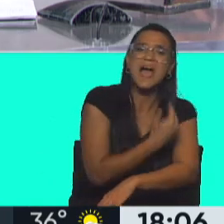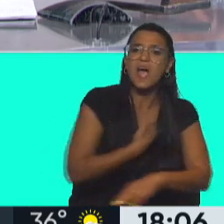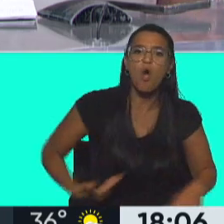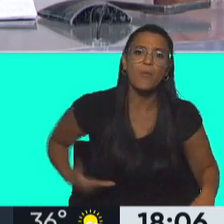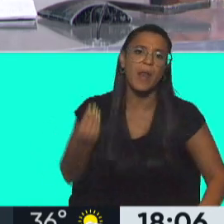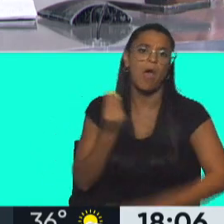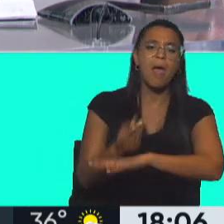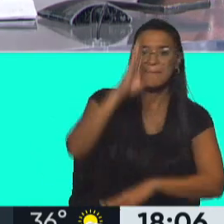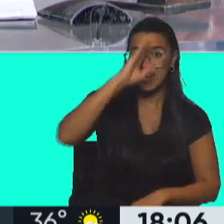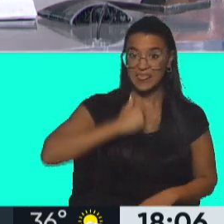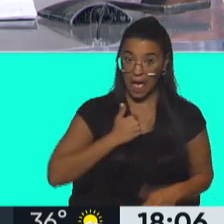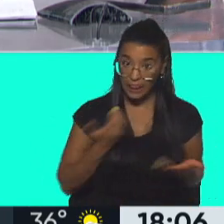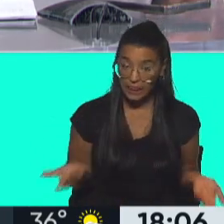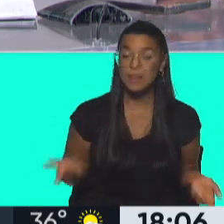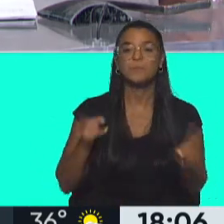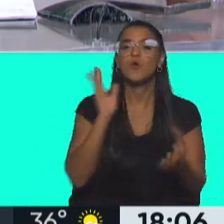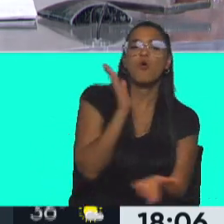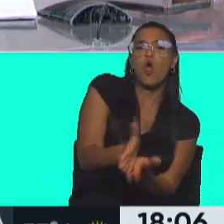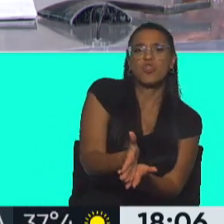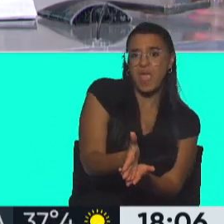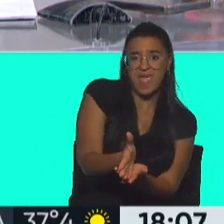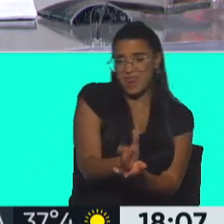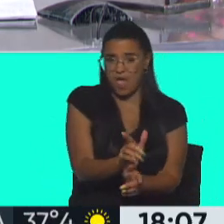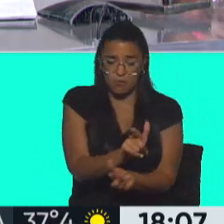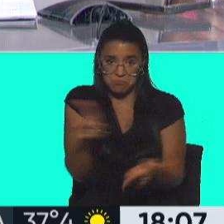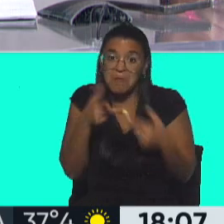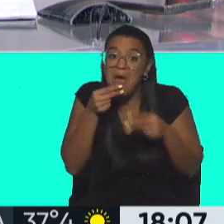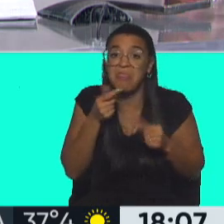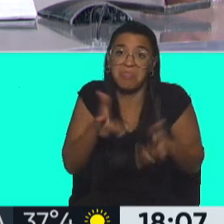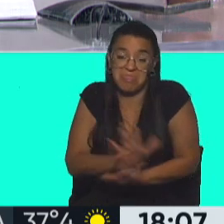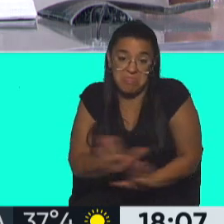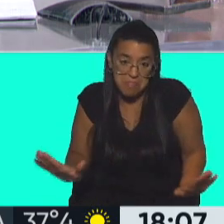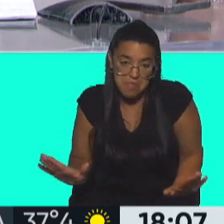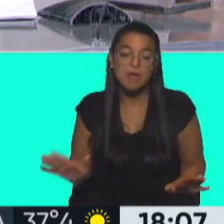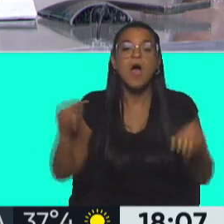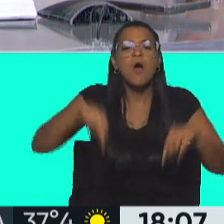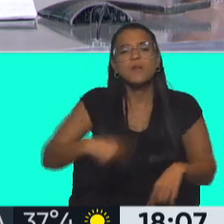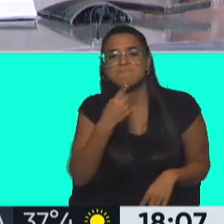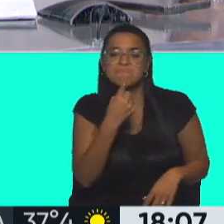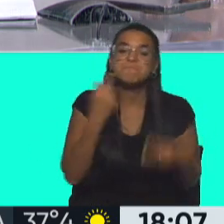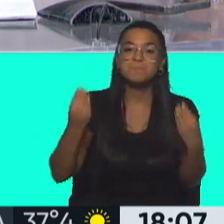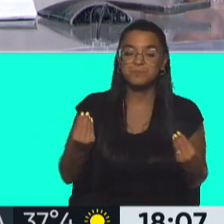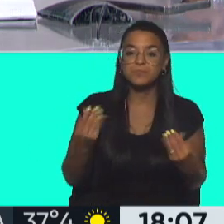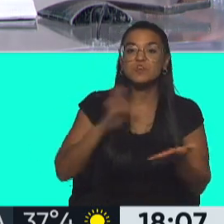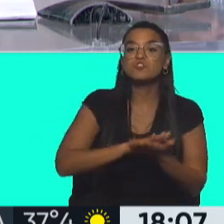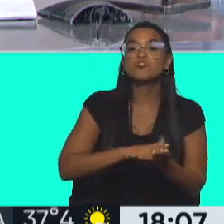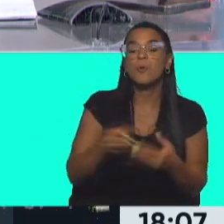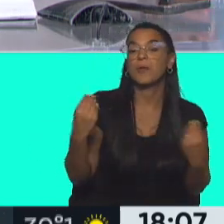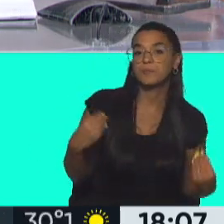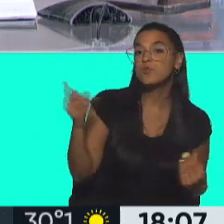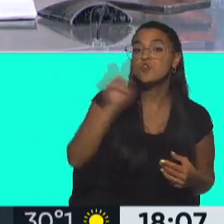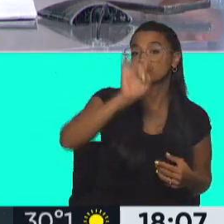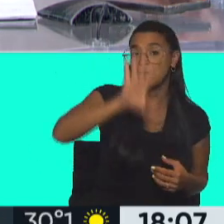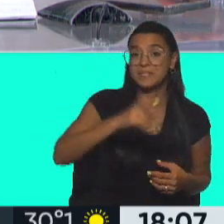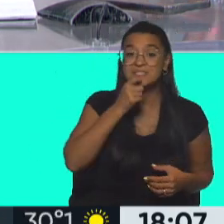y no hubo digamos una condena fuerte en ese sentido la pregunta ahora también tiene que ver con bueno no